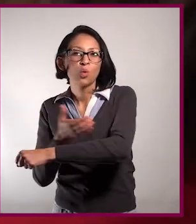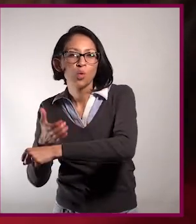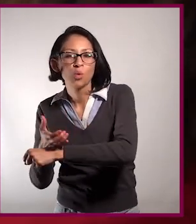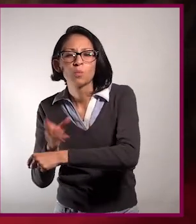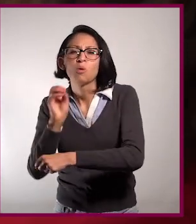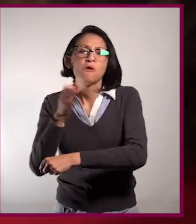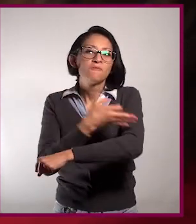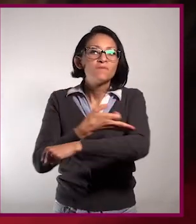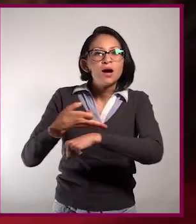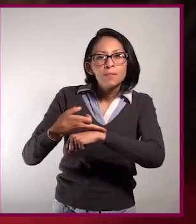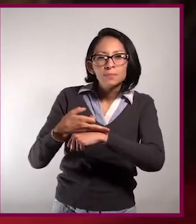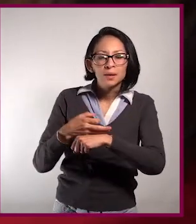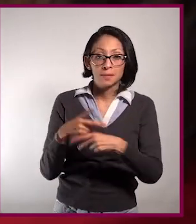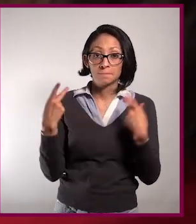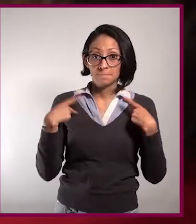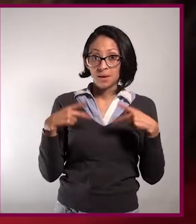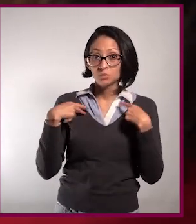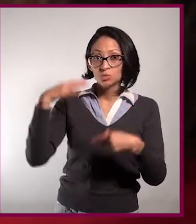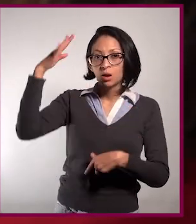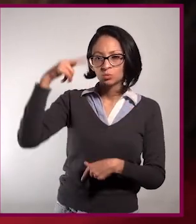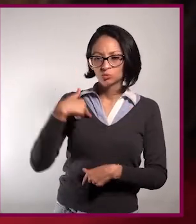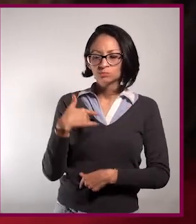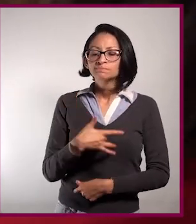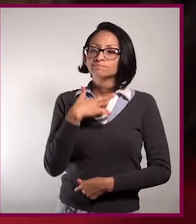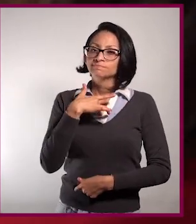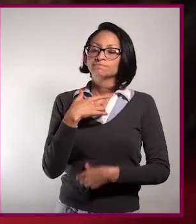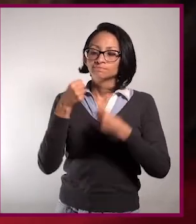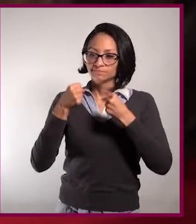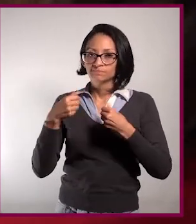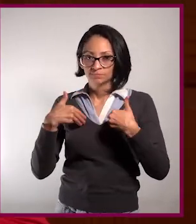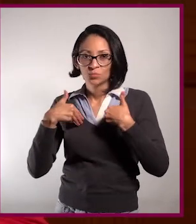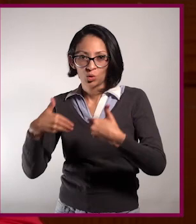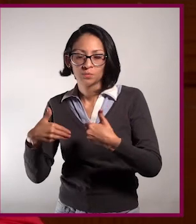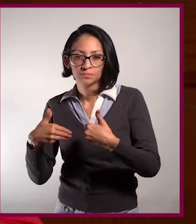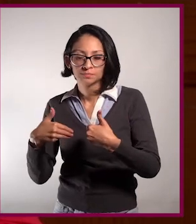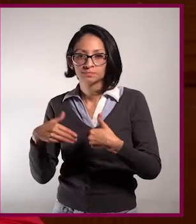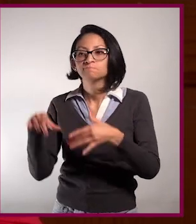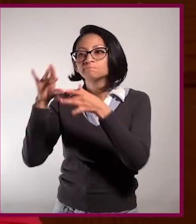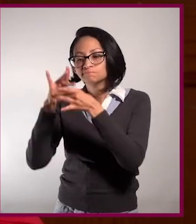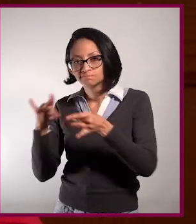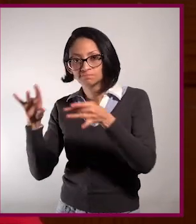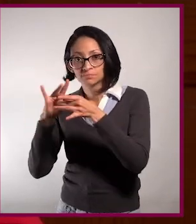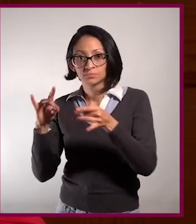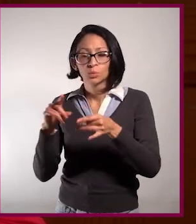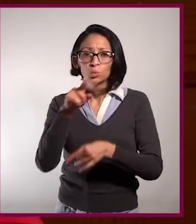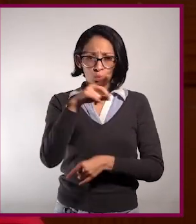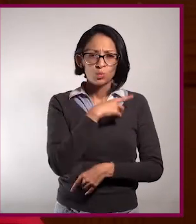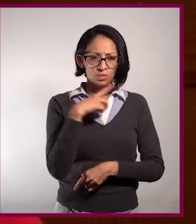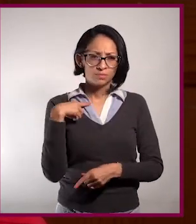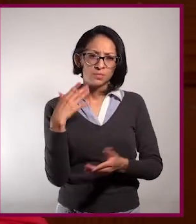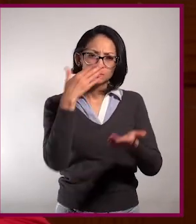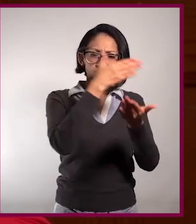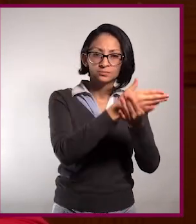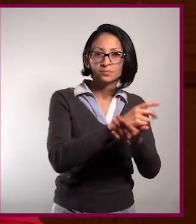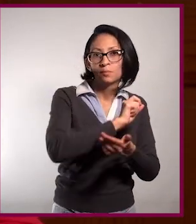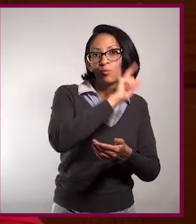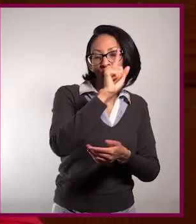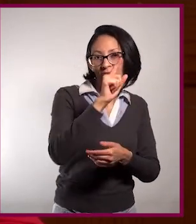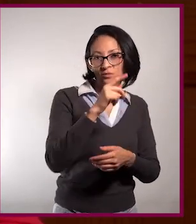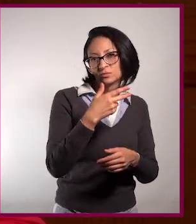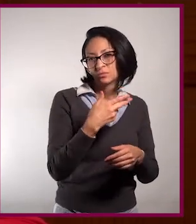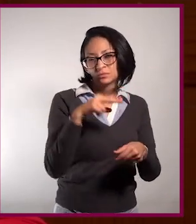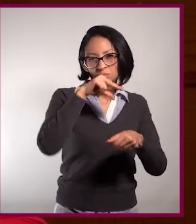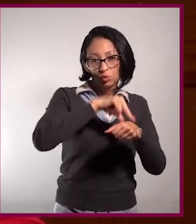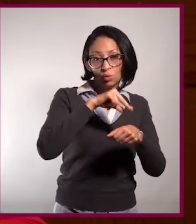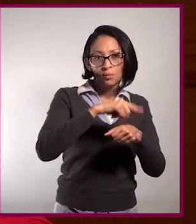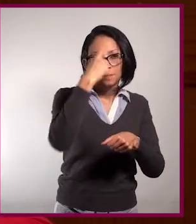algún familiar o persona adulta con quien sientas verdadera confianza. No dudes acudir con profesionales de la salud para que disipen tus